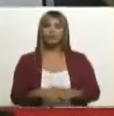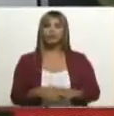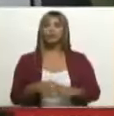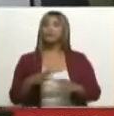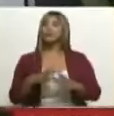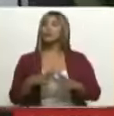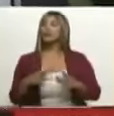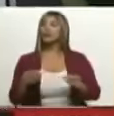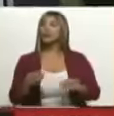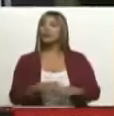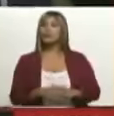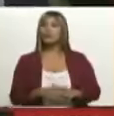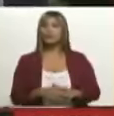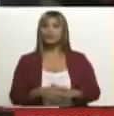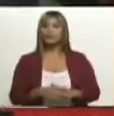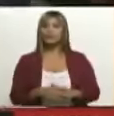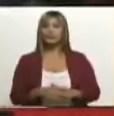todo.